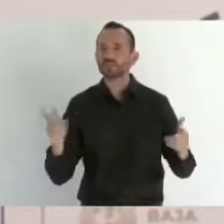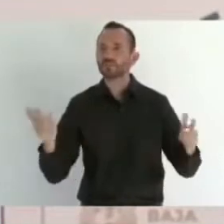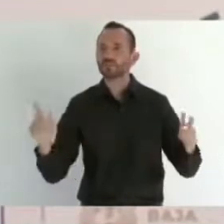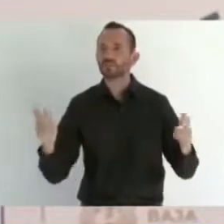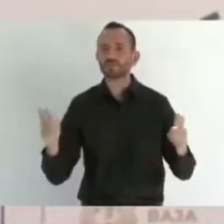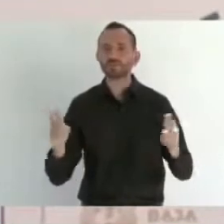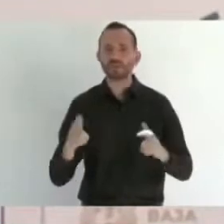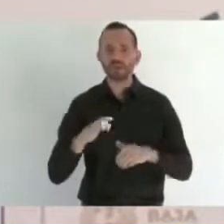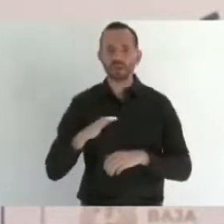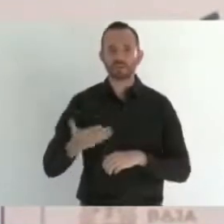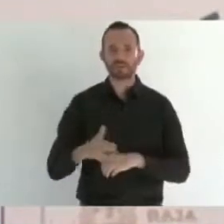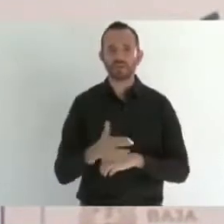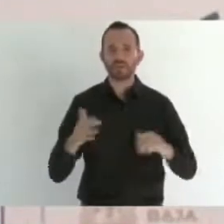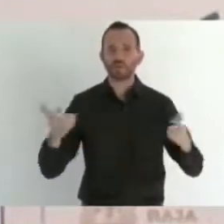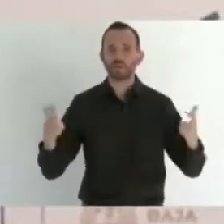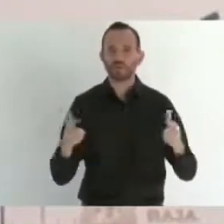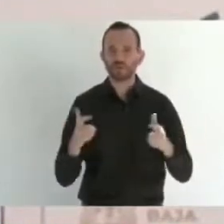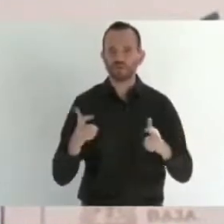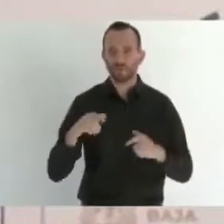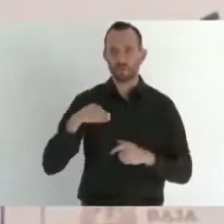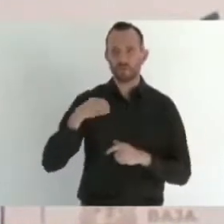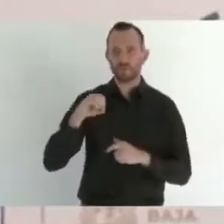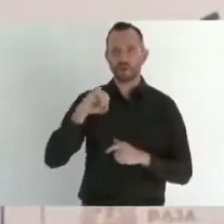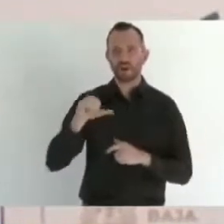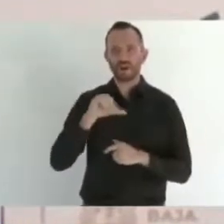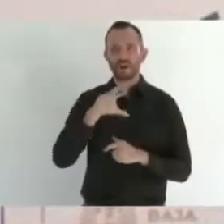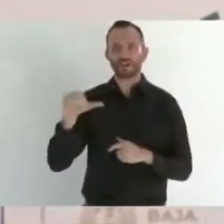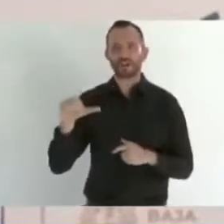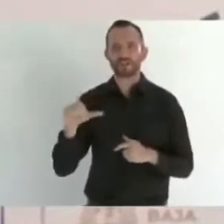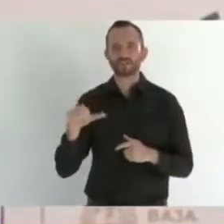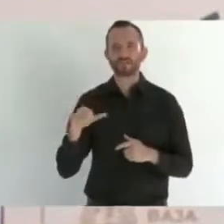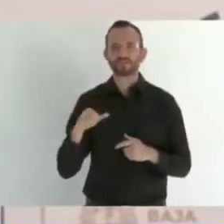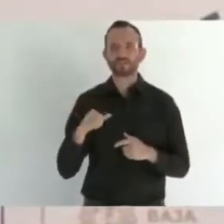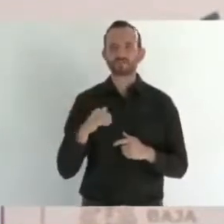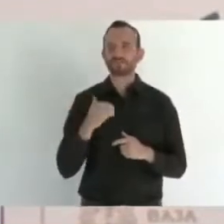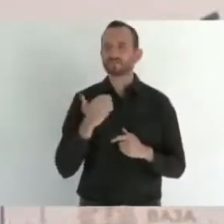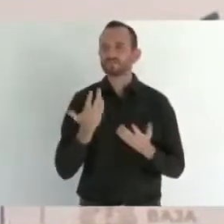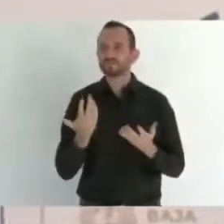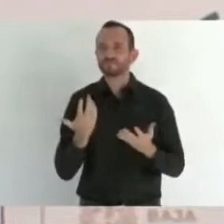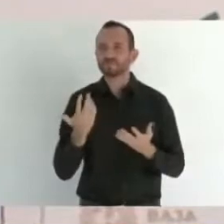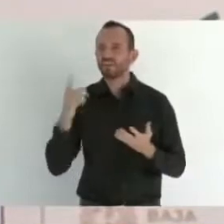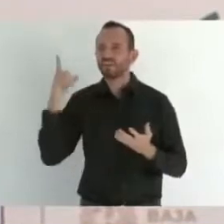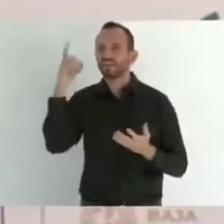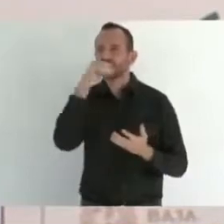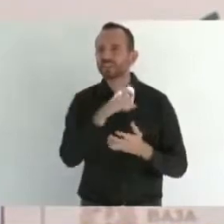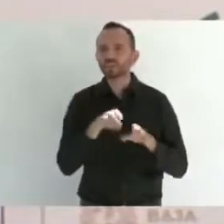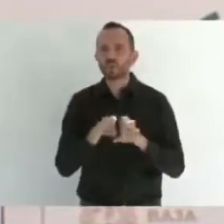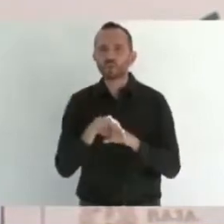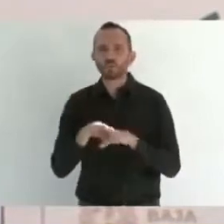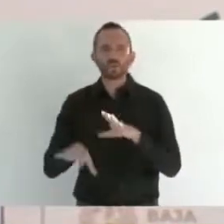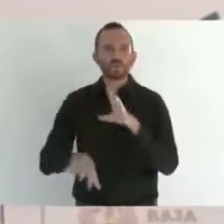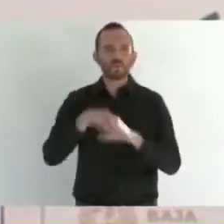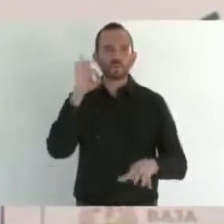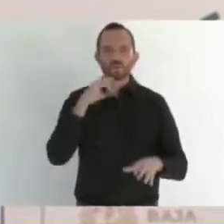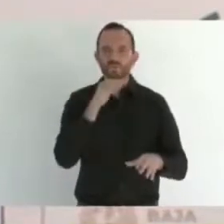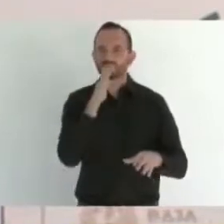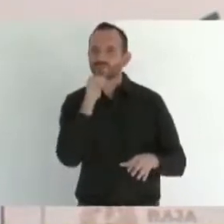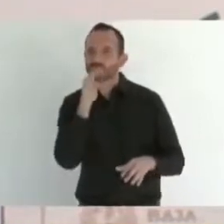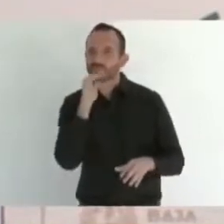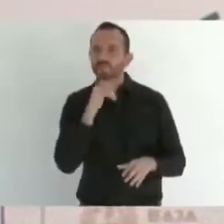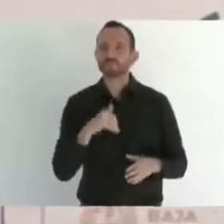y mojarras que no se consiguen que ya no se consumen como